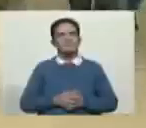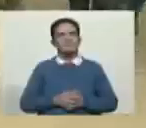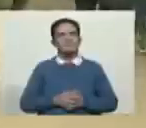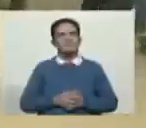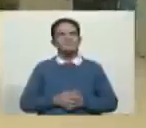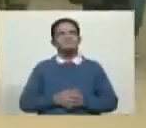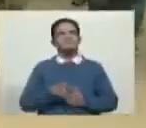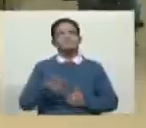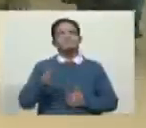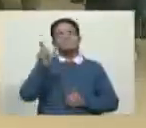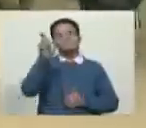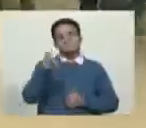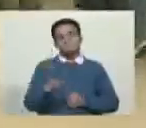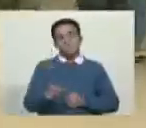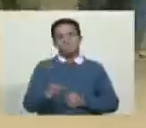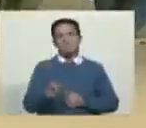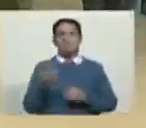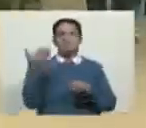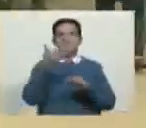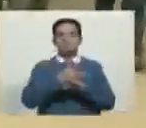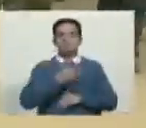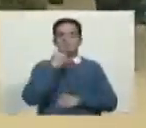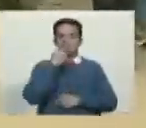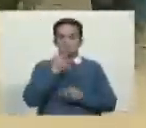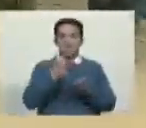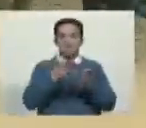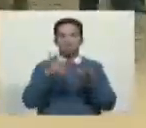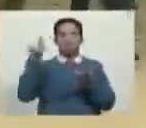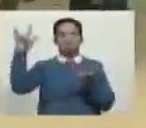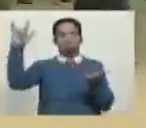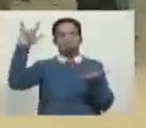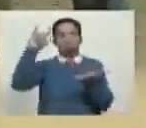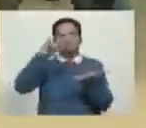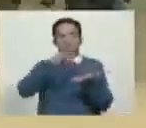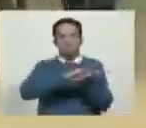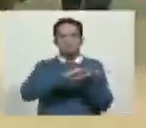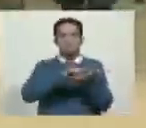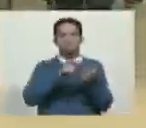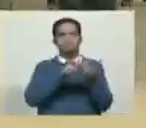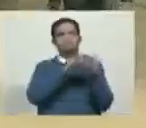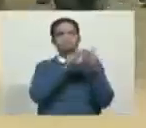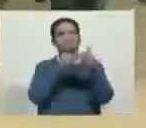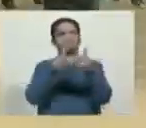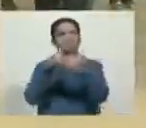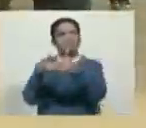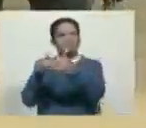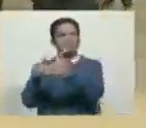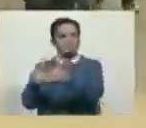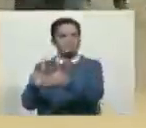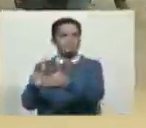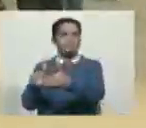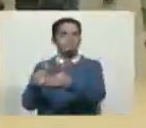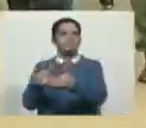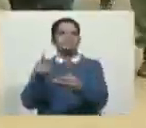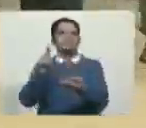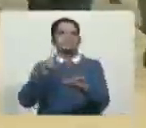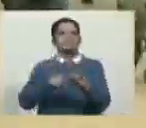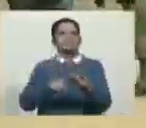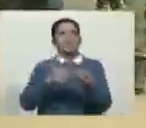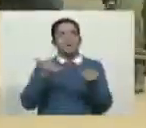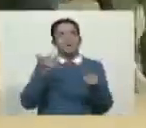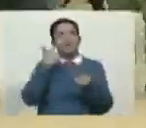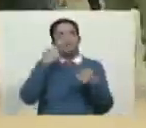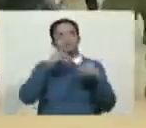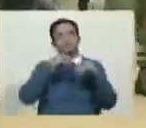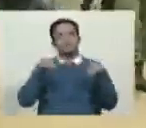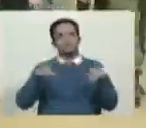y bases navales, las principales de nuestro país, ubicadas en la región central de la República Bolivariana de Venezuela.